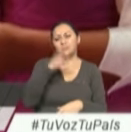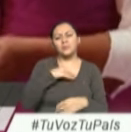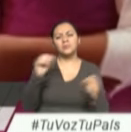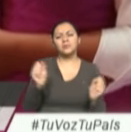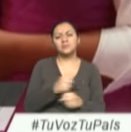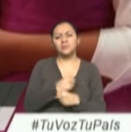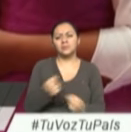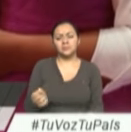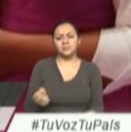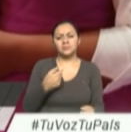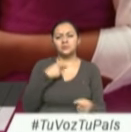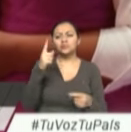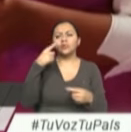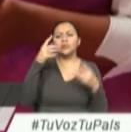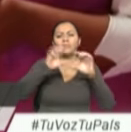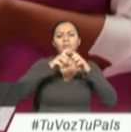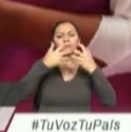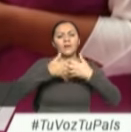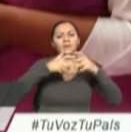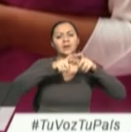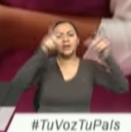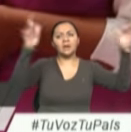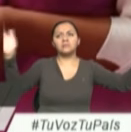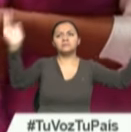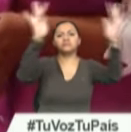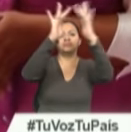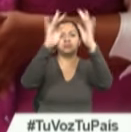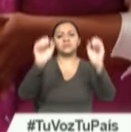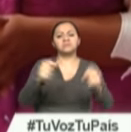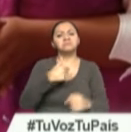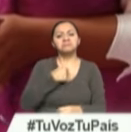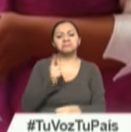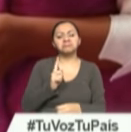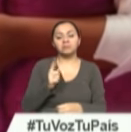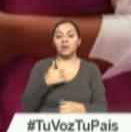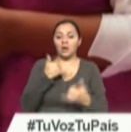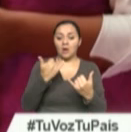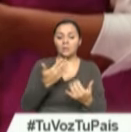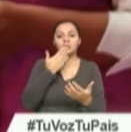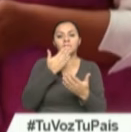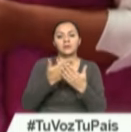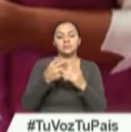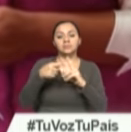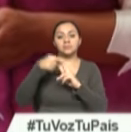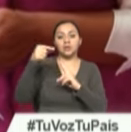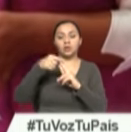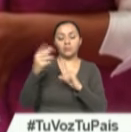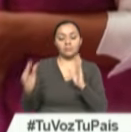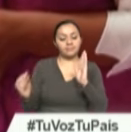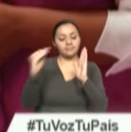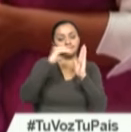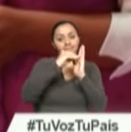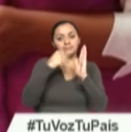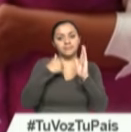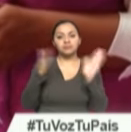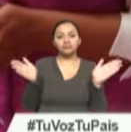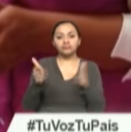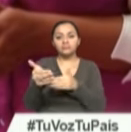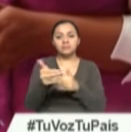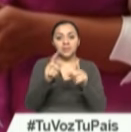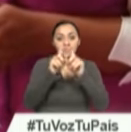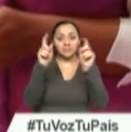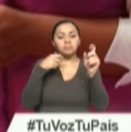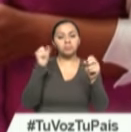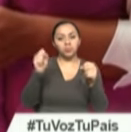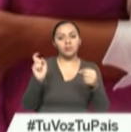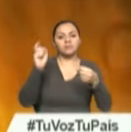eso daban siempre a las grandes fábricas. Estoy realmente agradecidos al CERCOP que nos catalogaron y nos dieron una oportunidad